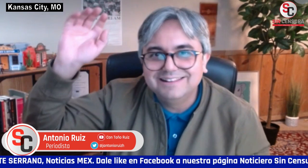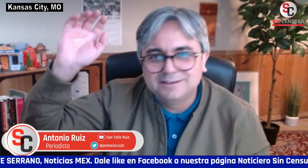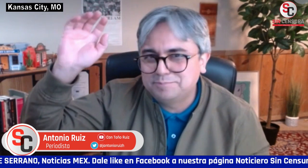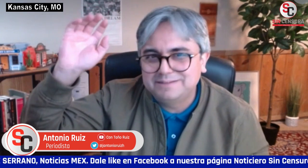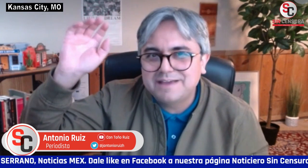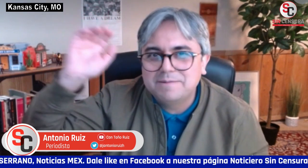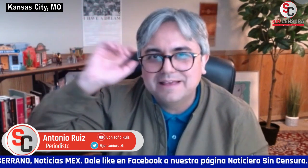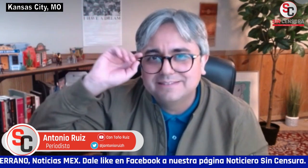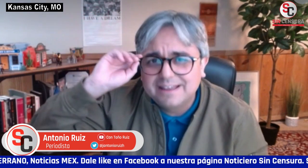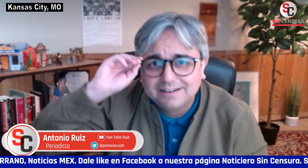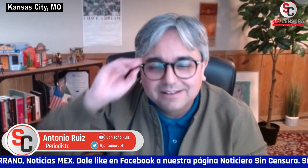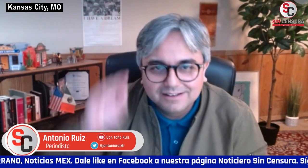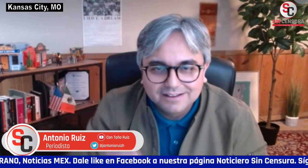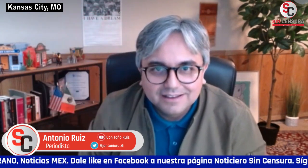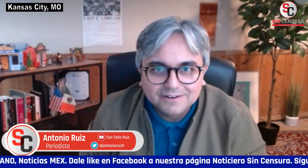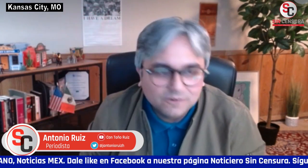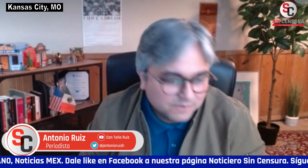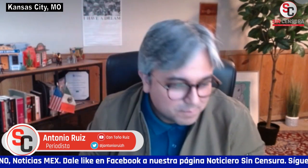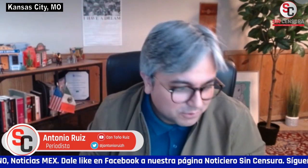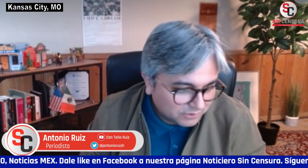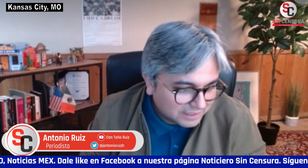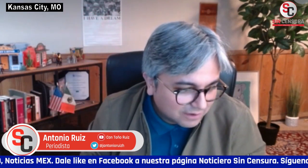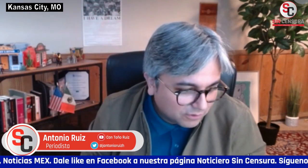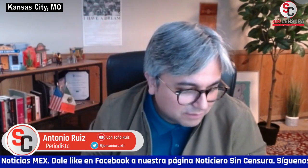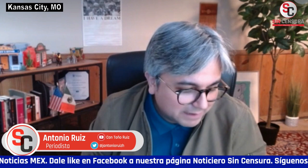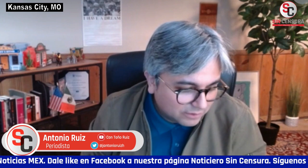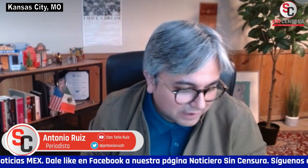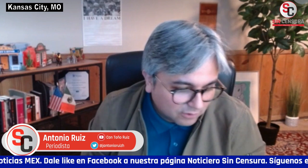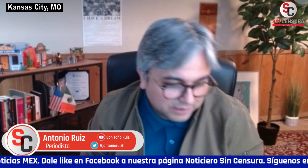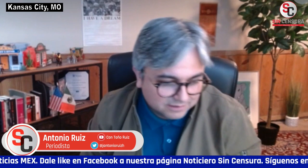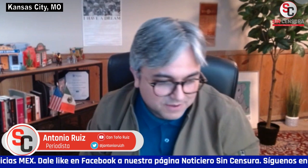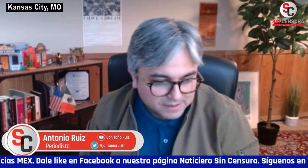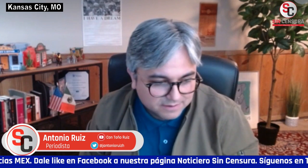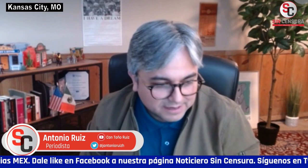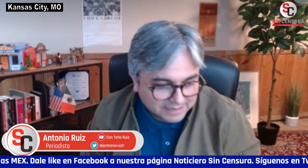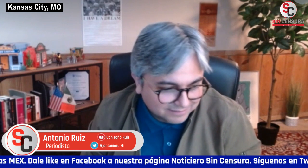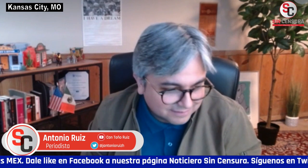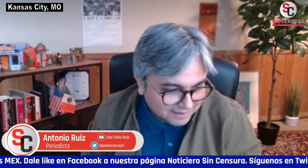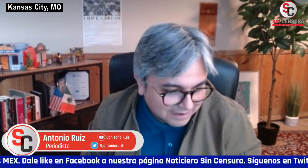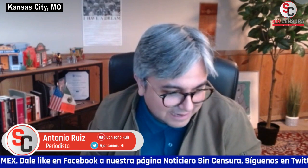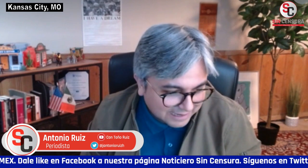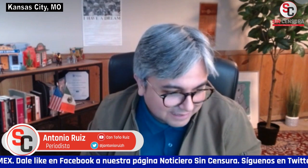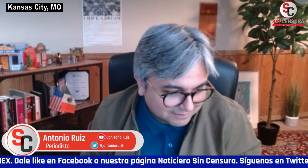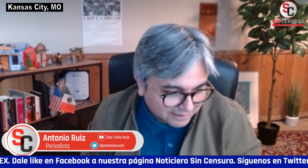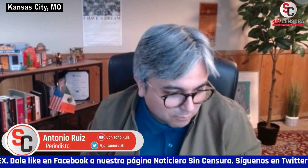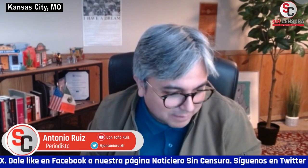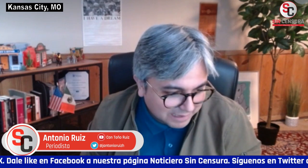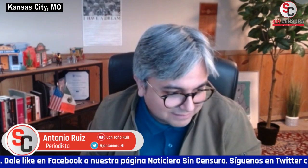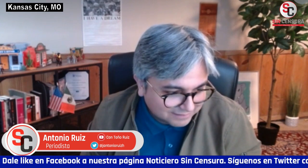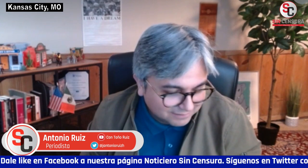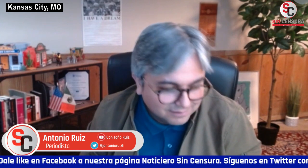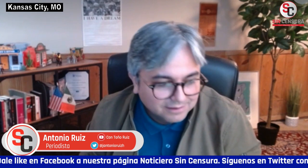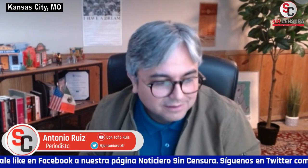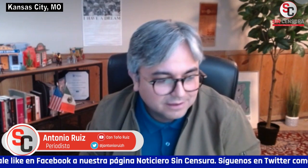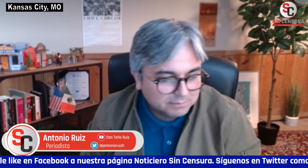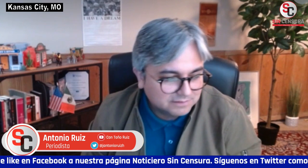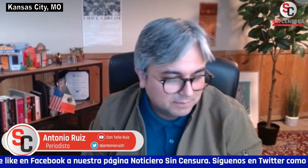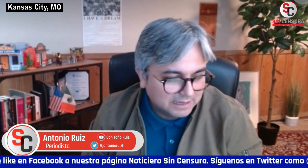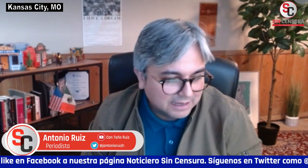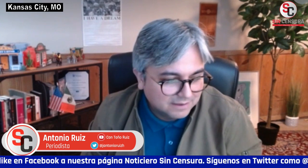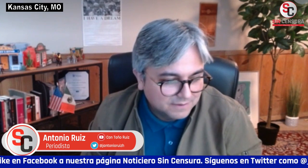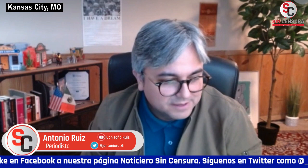el despreciable de Aznar, ¿no? Pero sí, Rajoy, Mariano Rajoy, gracias a Alana, gracias a Ramón Velázquez, que